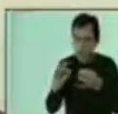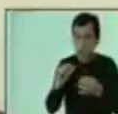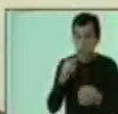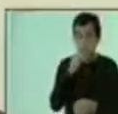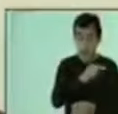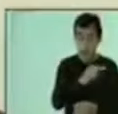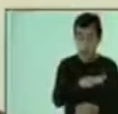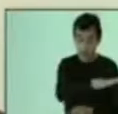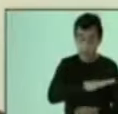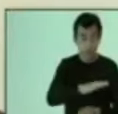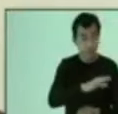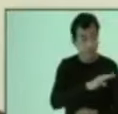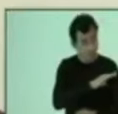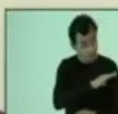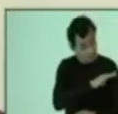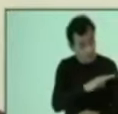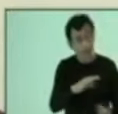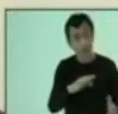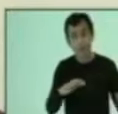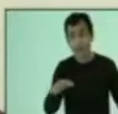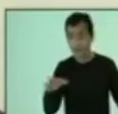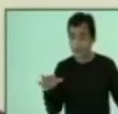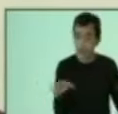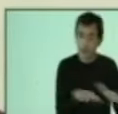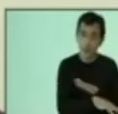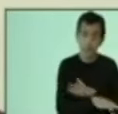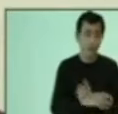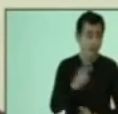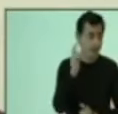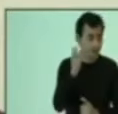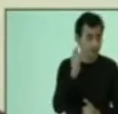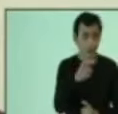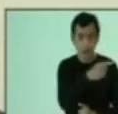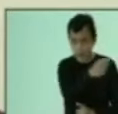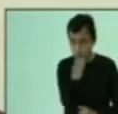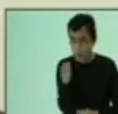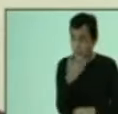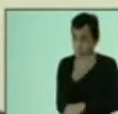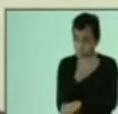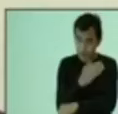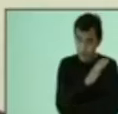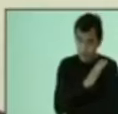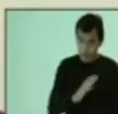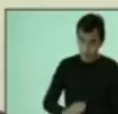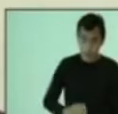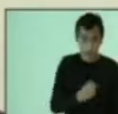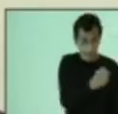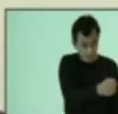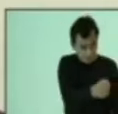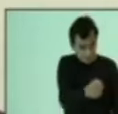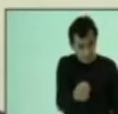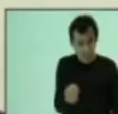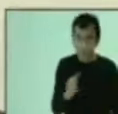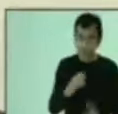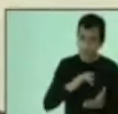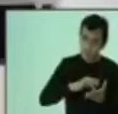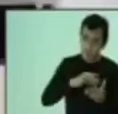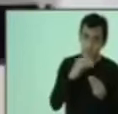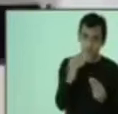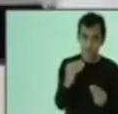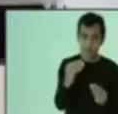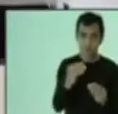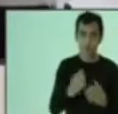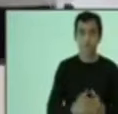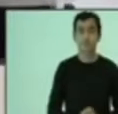cambiar y puede mejorar. Saludo con afecto a los compañeros candidatos, al CEP y a todo el público. Muchas gracias.